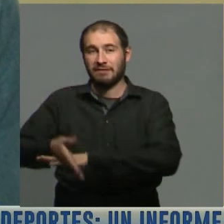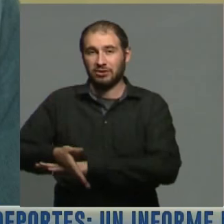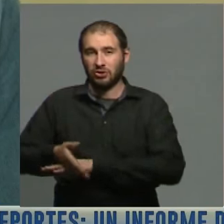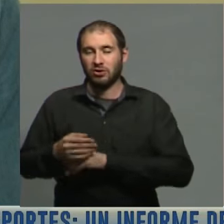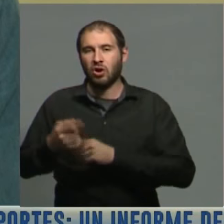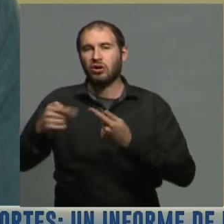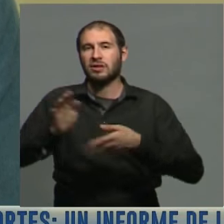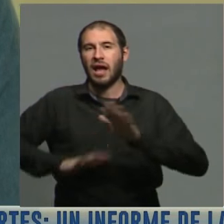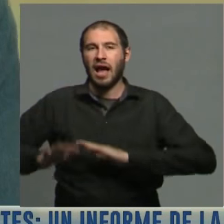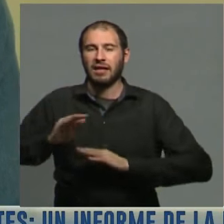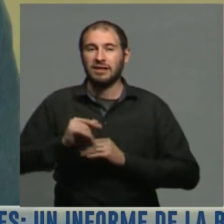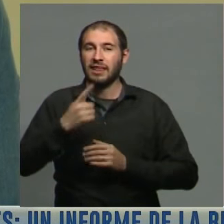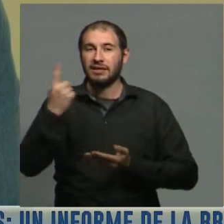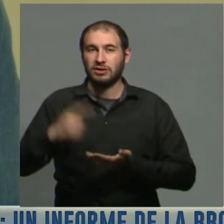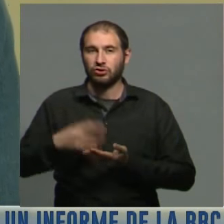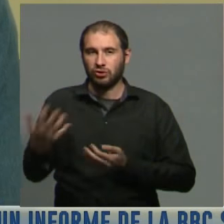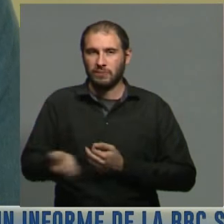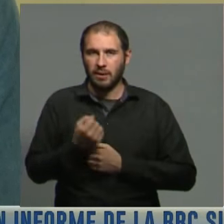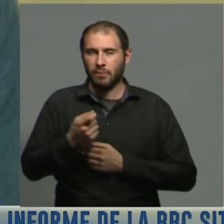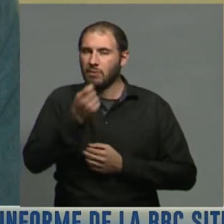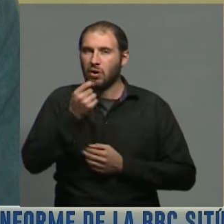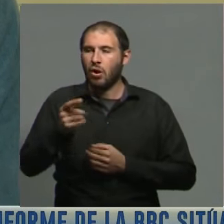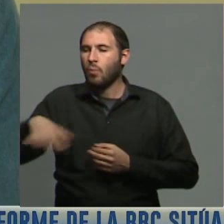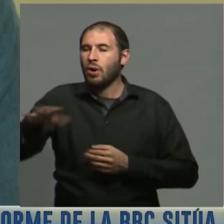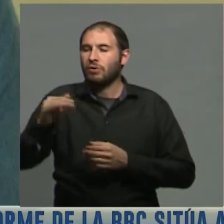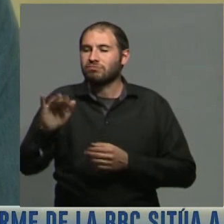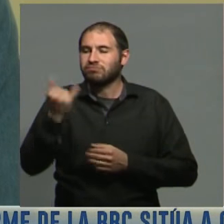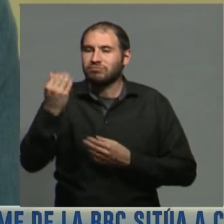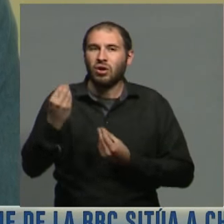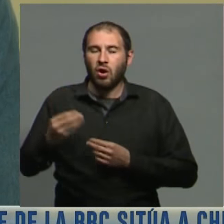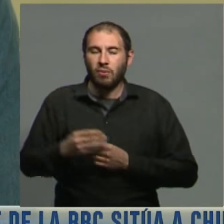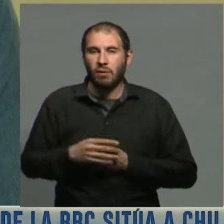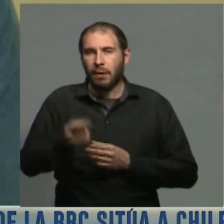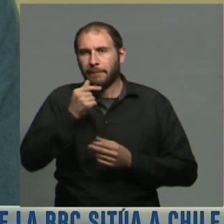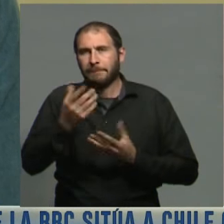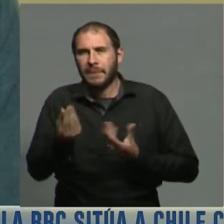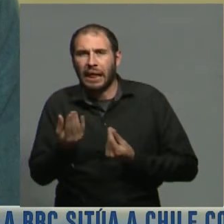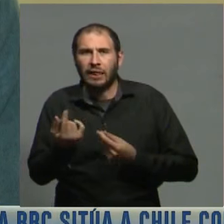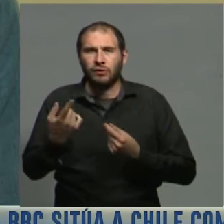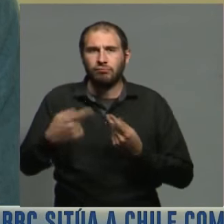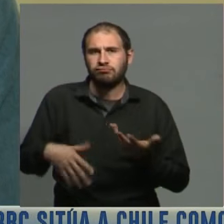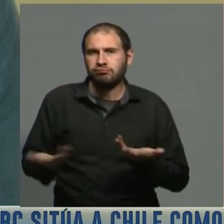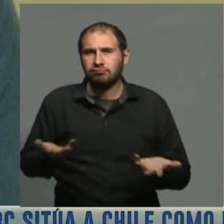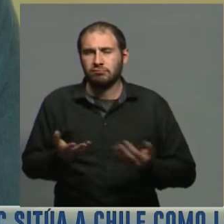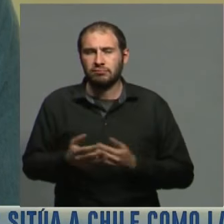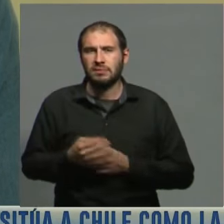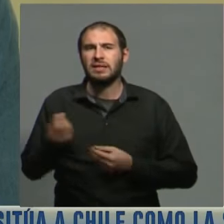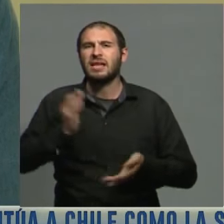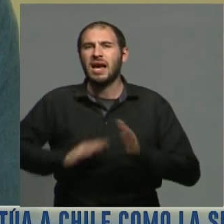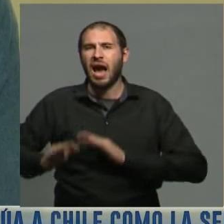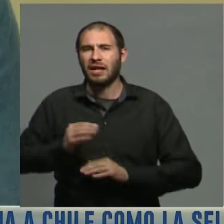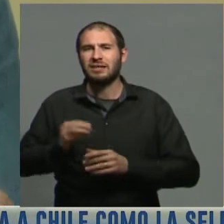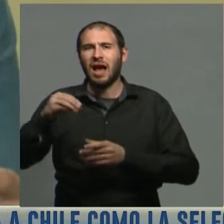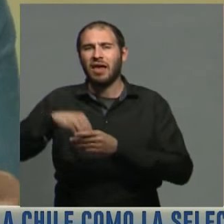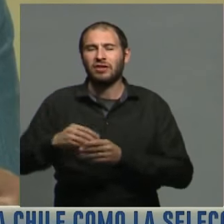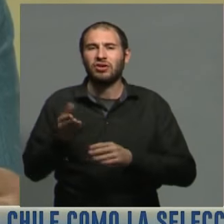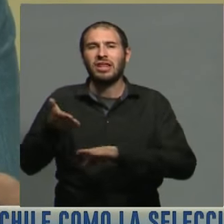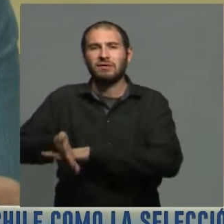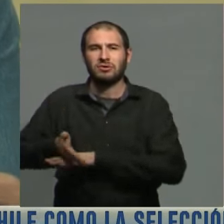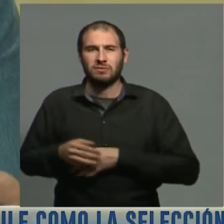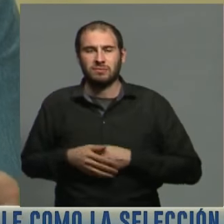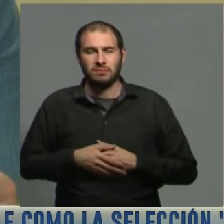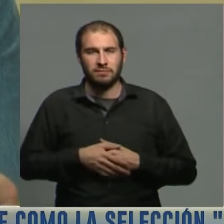posibles acciones que se pueden tomar, ¿cómo reacciona el pueblo? ¿Por ahí con temor o no? ¿Qué acciones hay dentro de esta